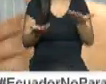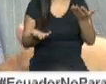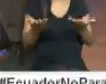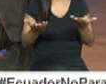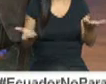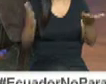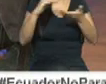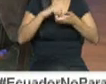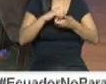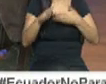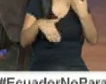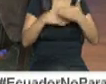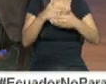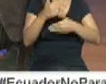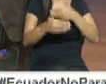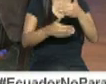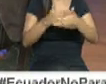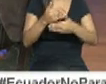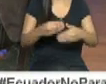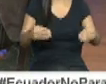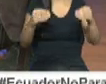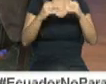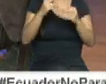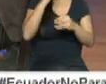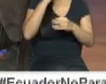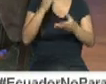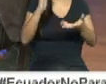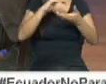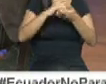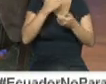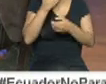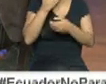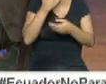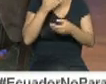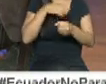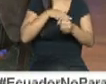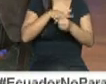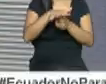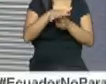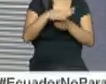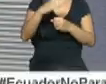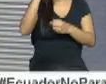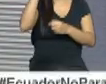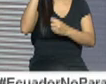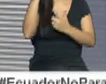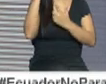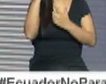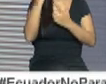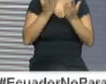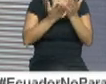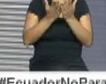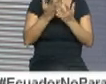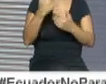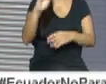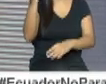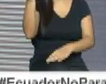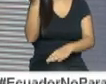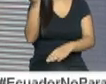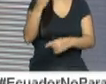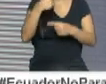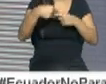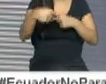consolidación de todo este proceso. Anterior, digamos, de la intervención de sobre todo militar de servicio pasivo. Ahora ya estamos llegando a la parte